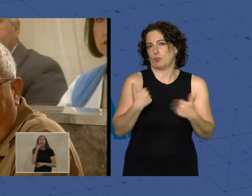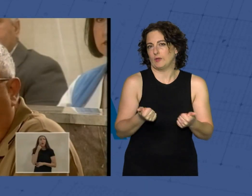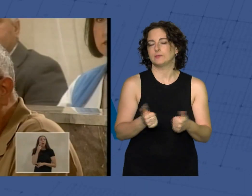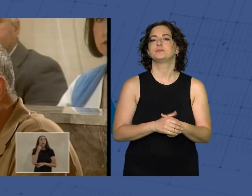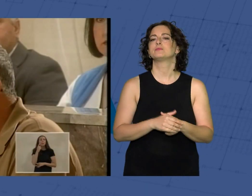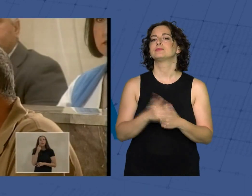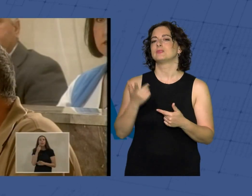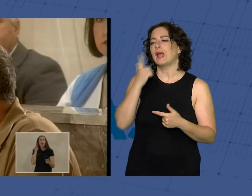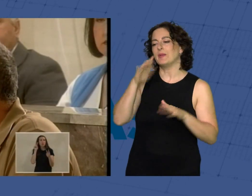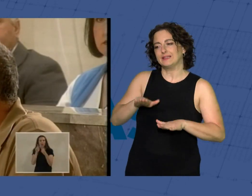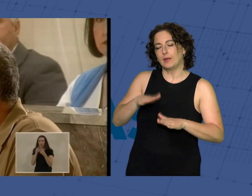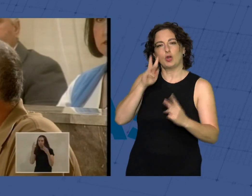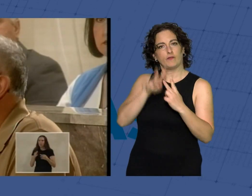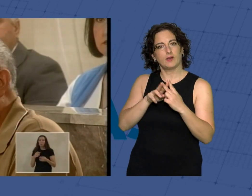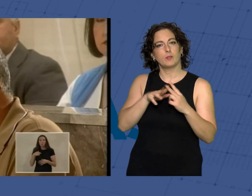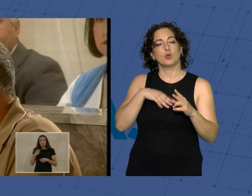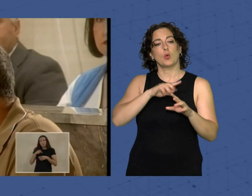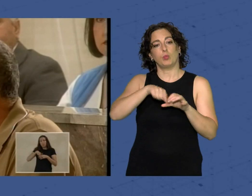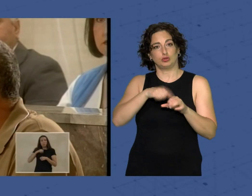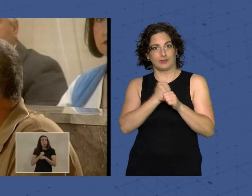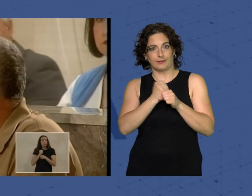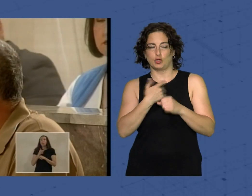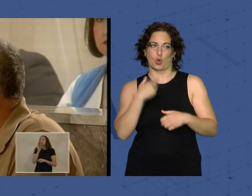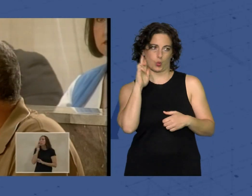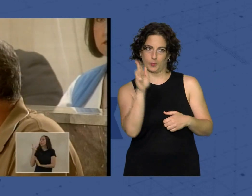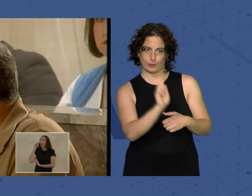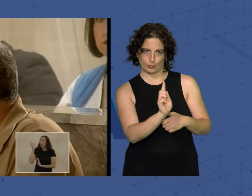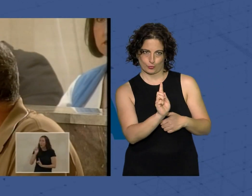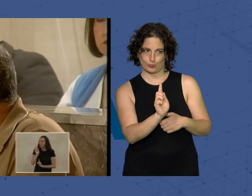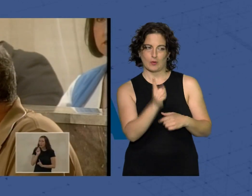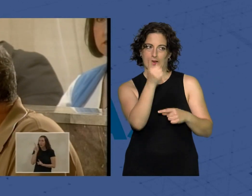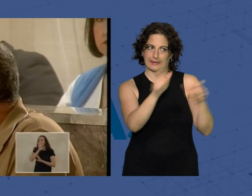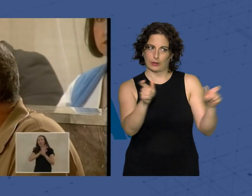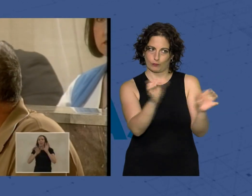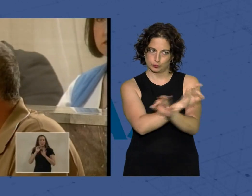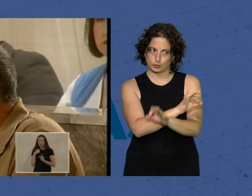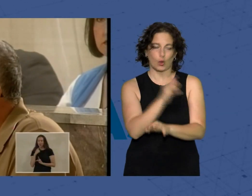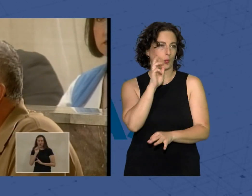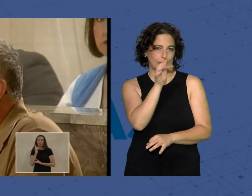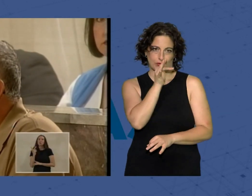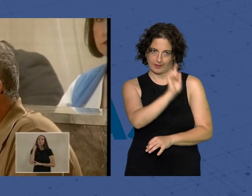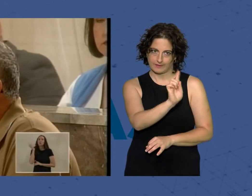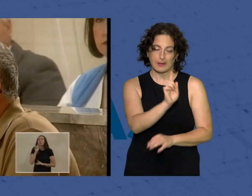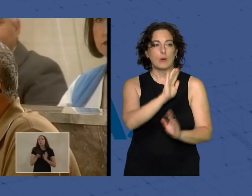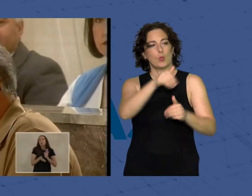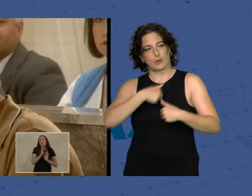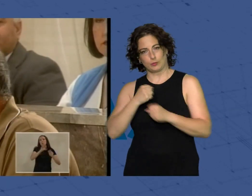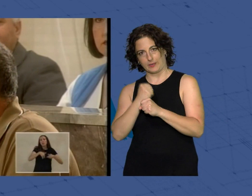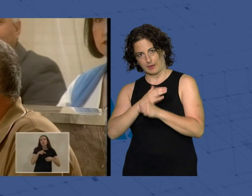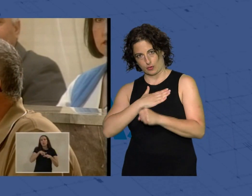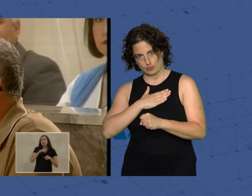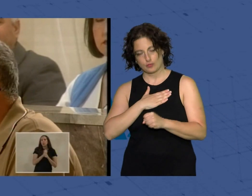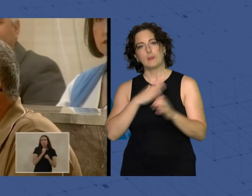estamos y nos veremos. Desde mi puesto de trabajo, que no me jubilo, que hay una confusión, que no me jubilo, que me voy a mi puesto de trabajo,